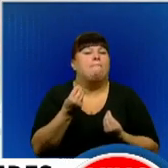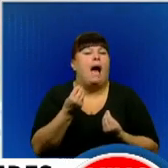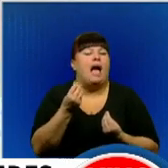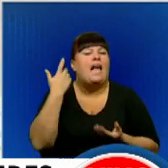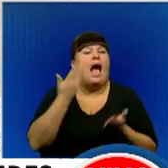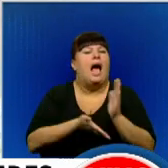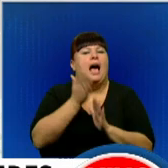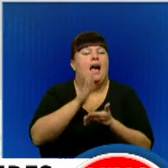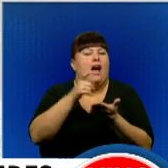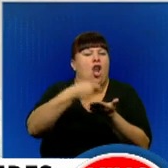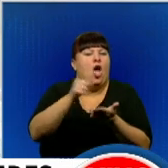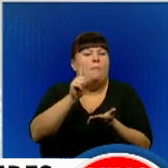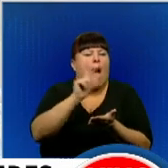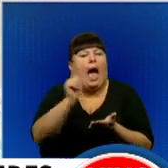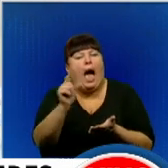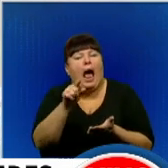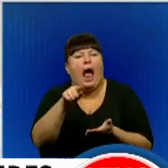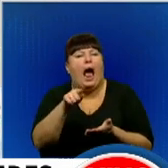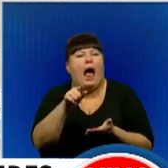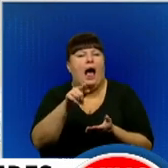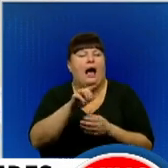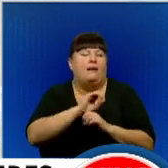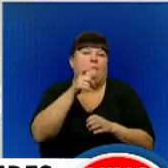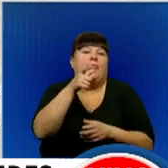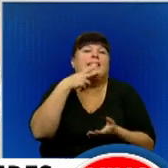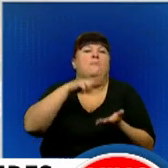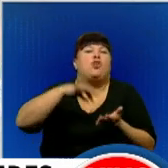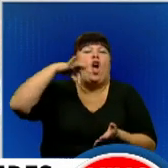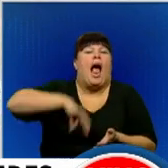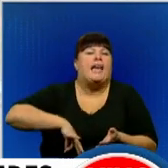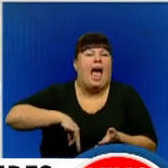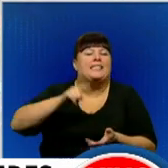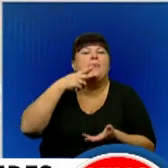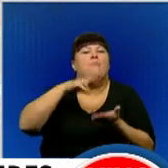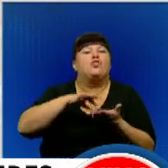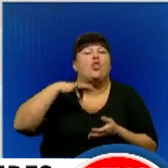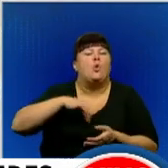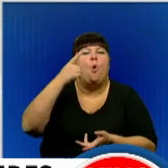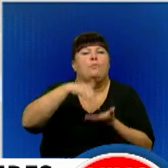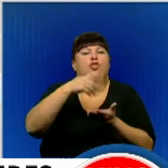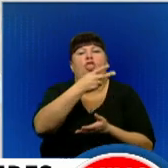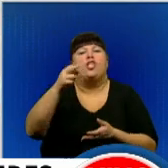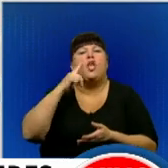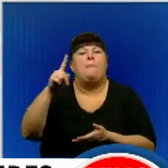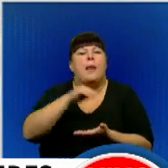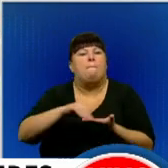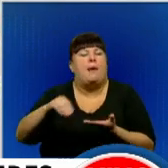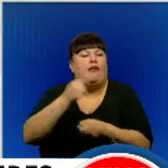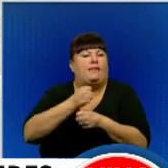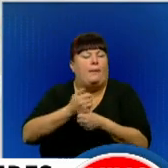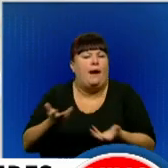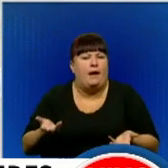la eximición parcial del mal denominado impuesto a las ganancias es impuesto al salario 1.200.000 trabajadores